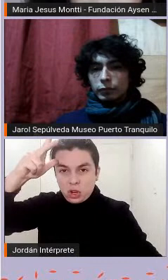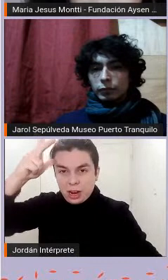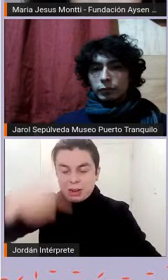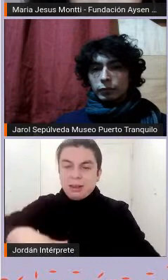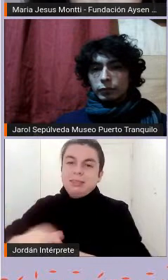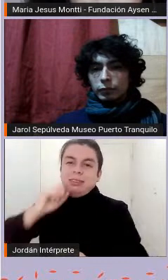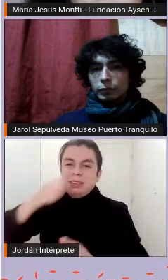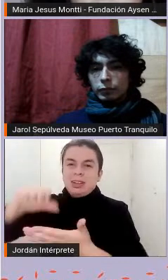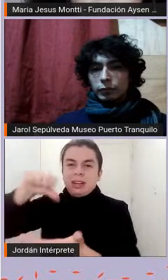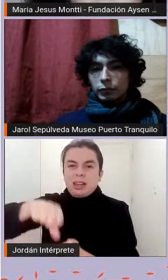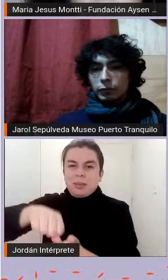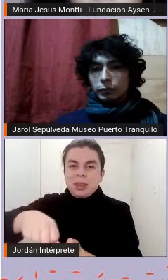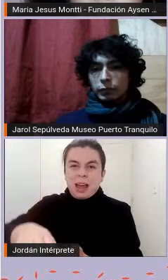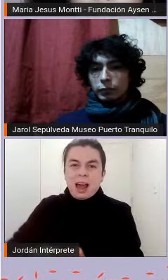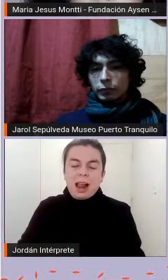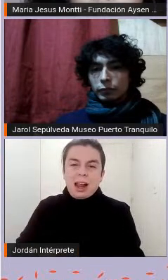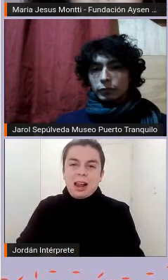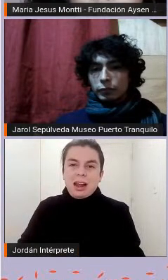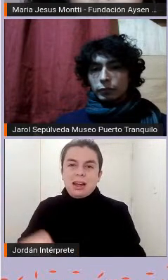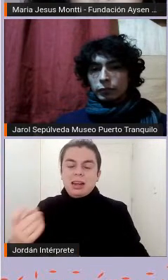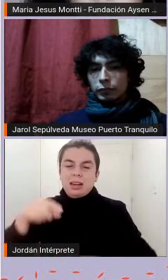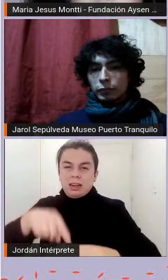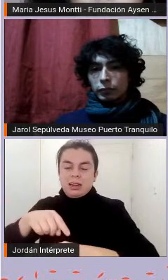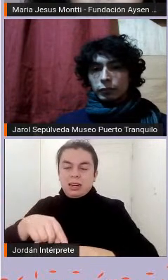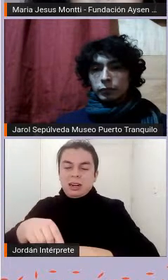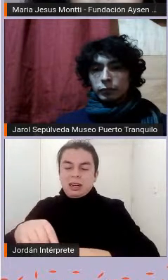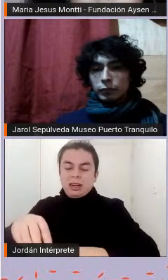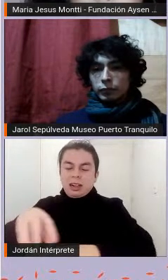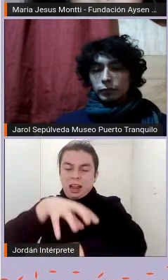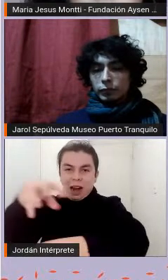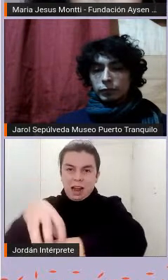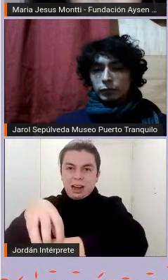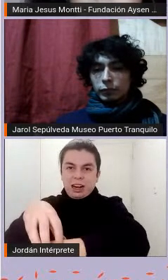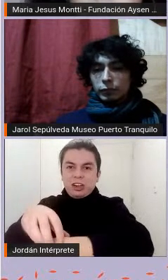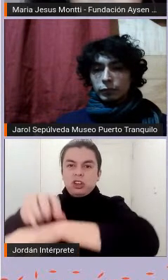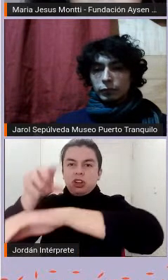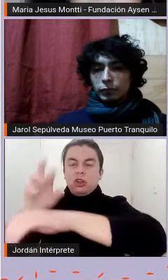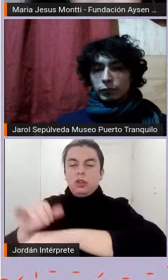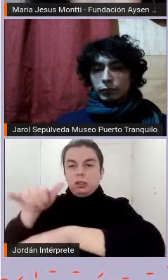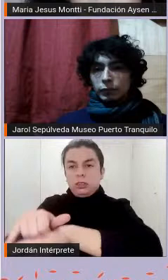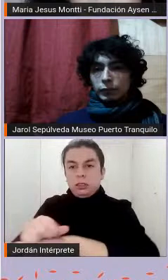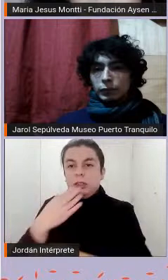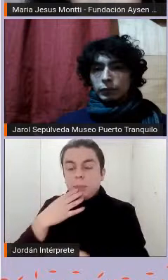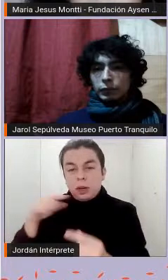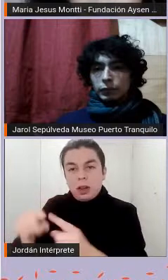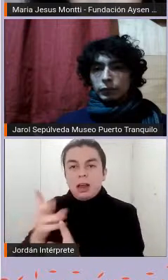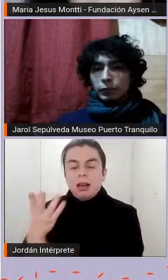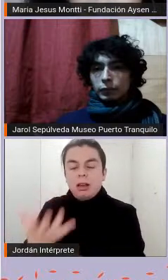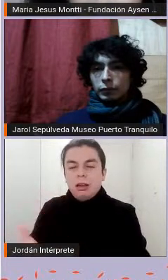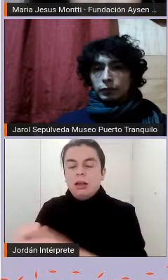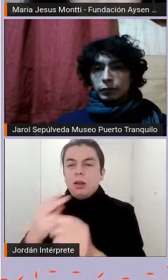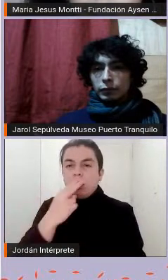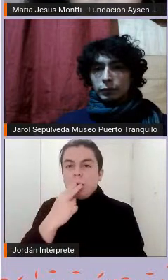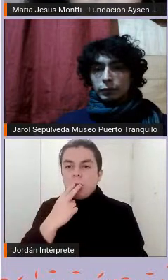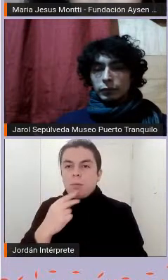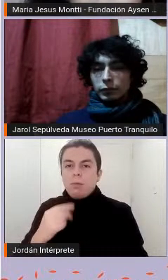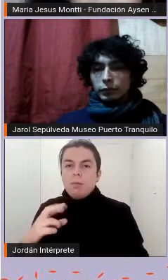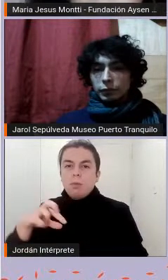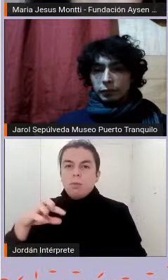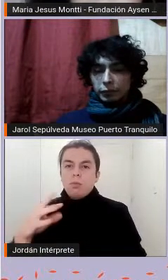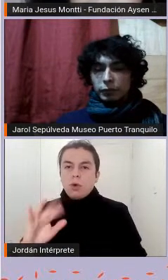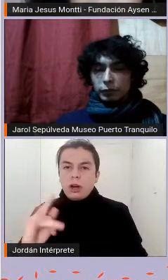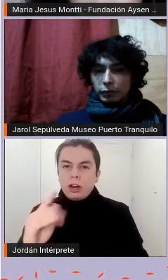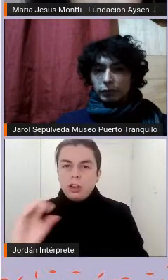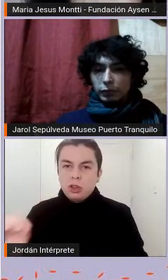proyectos vigentes tanto en Puerto Río Tranquilo, que es donde estamos ejecutando el que les vamos a contar ahora, en Raúl Marín Balmaceda, y también en Puerto